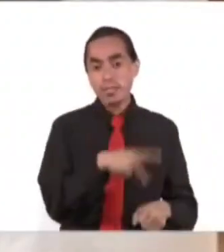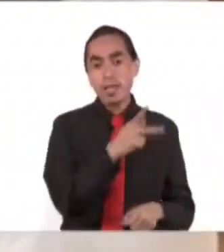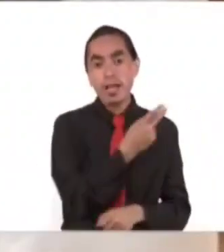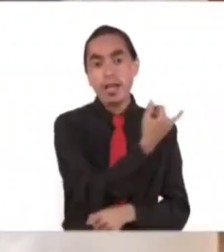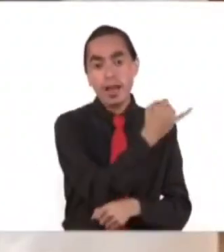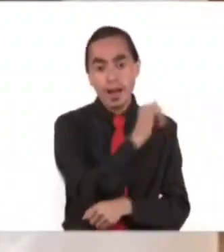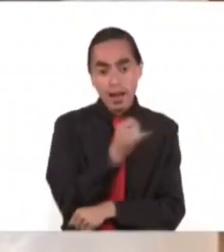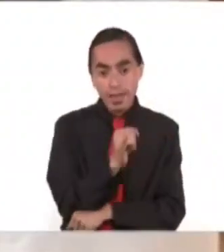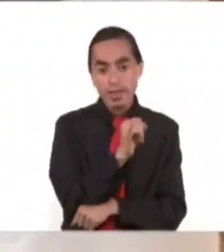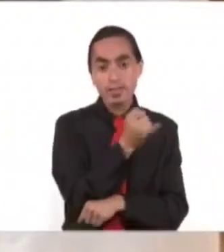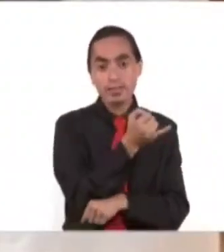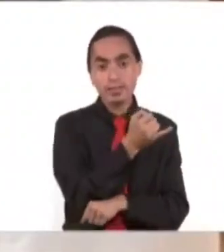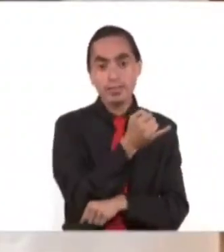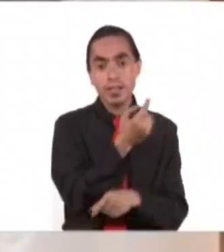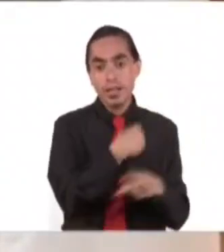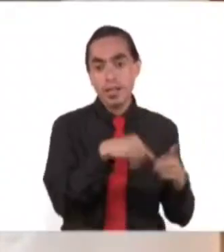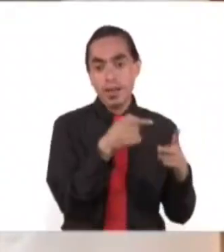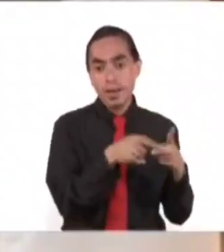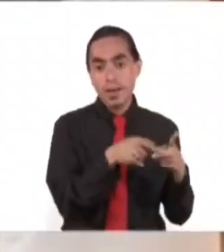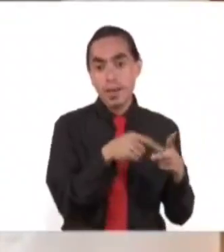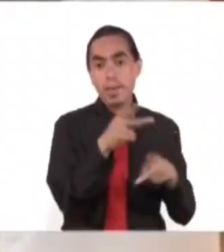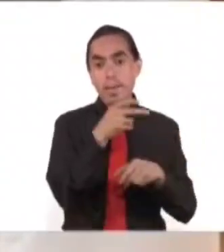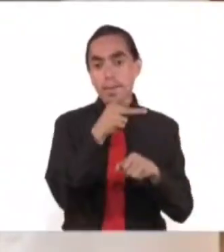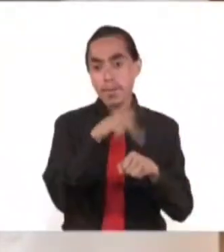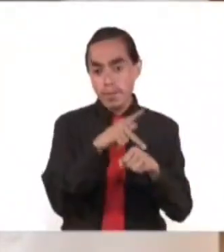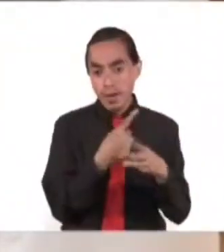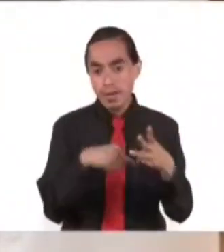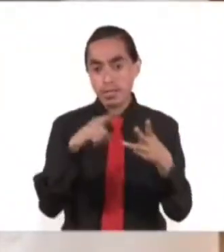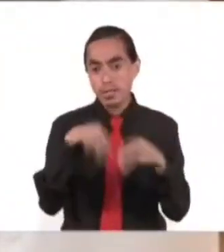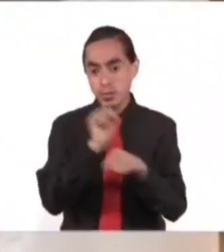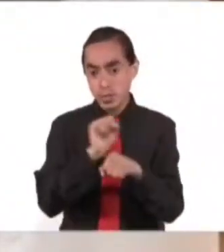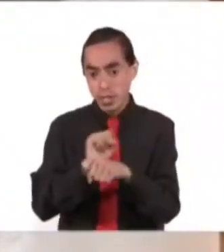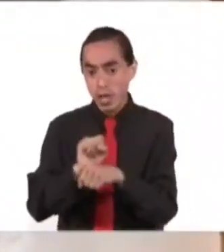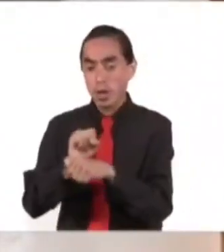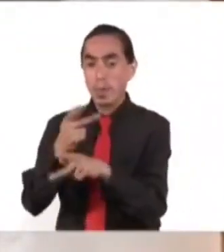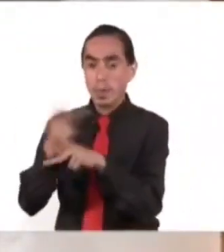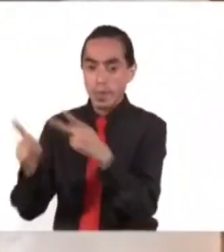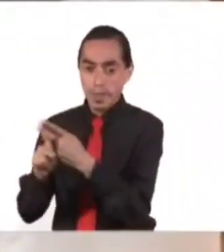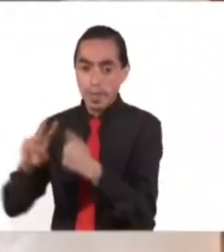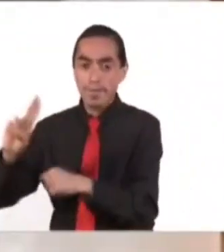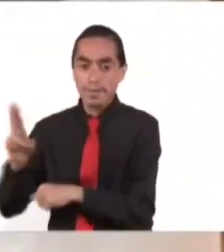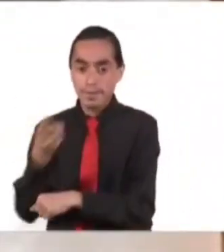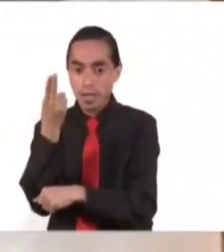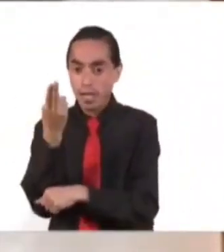inicial, preescolar, primaria, secundaria, bachillerato, etcétera, hasta el posgrado, se tienen que